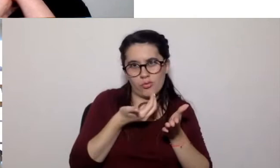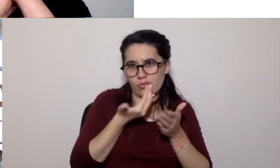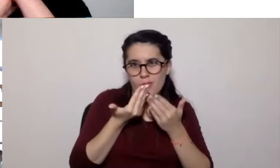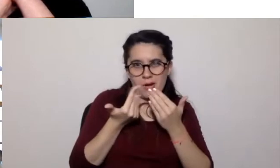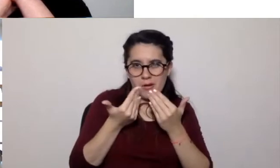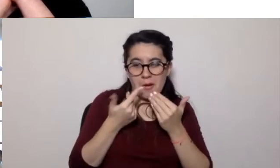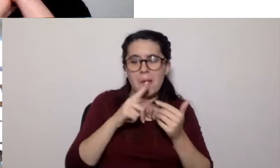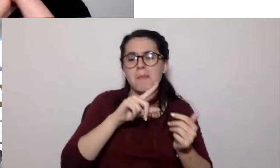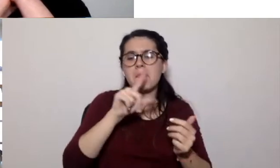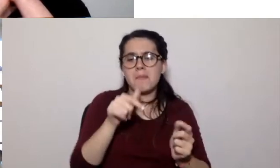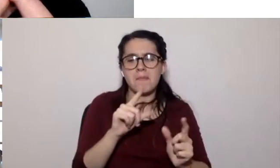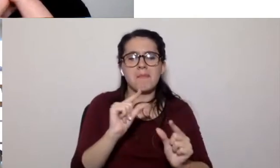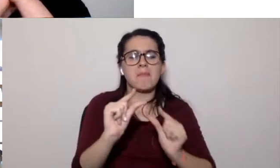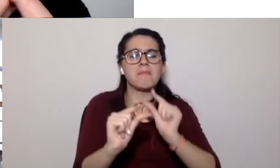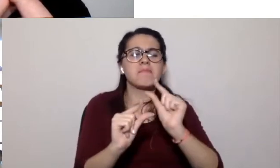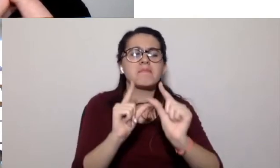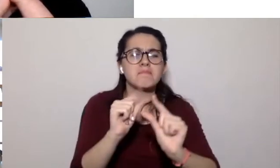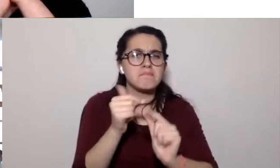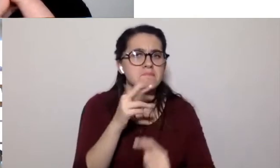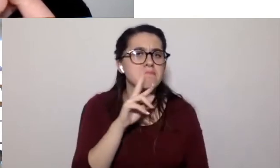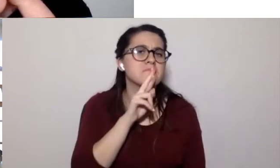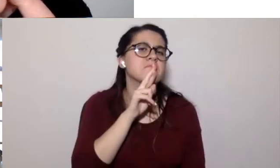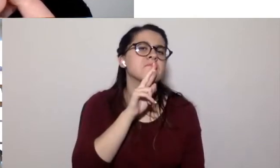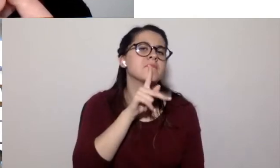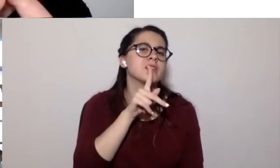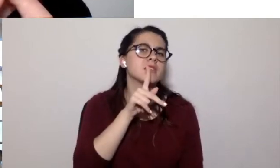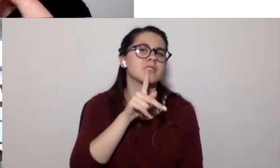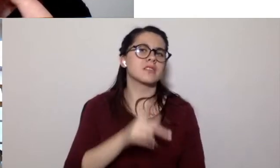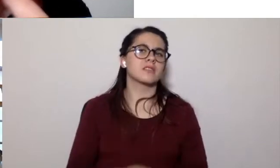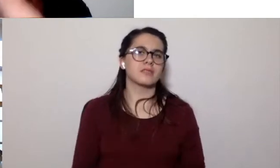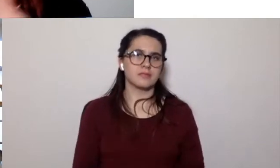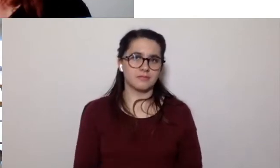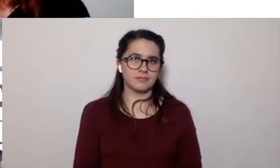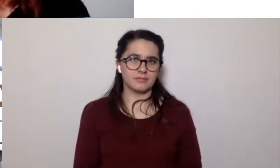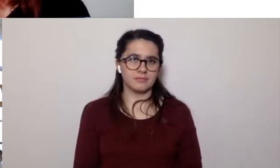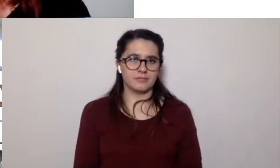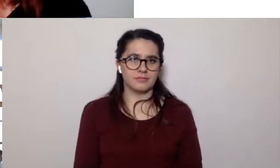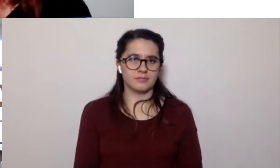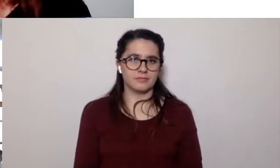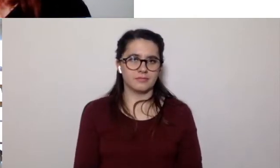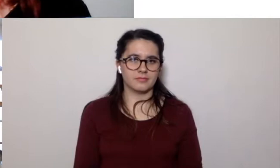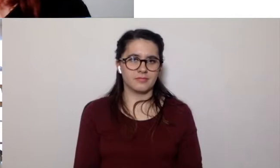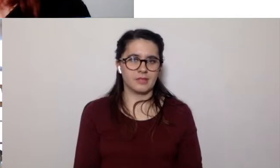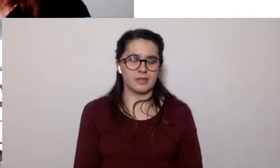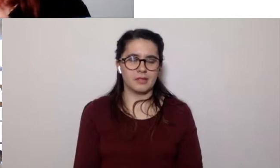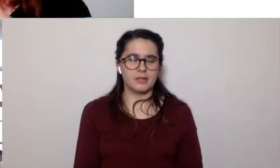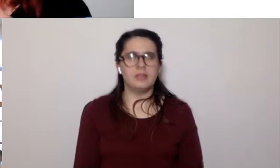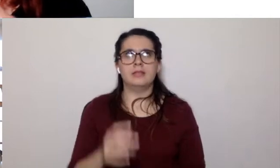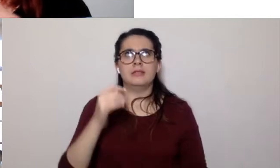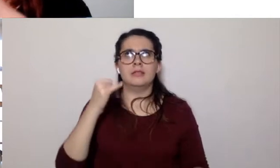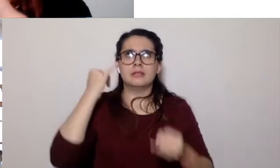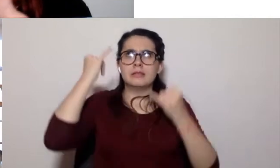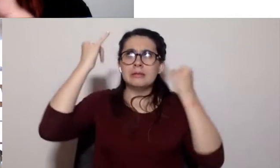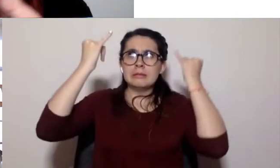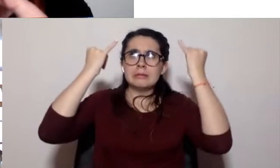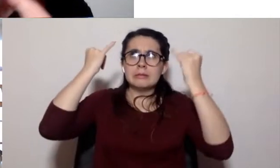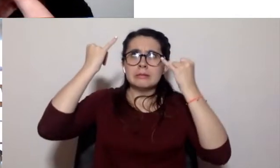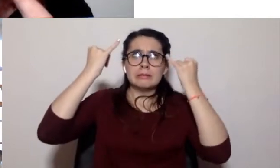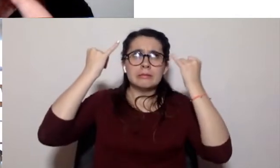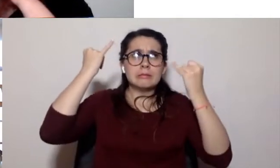luego hasta se puede hacer costumbre, ¿no? Que cada que empiezas a alucinarte,